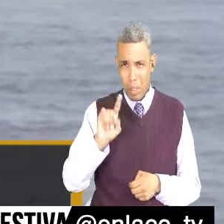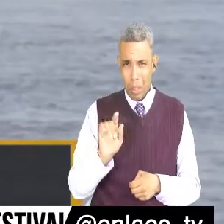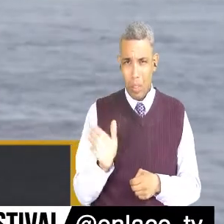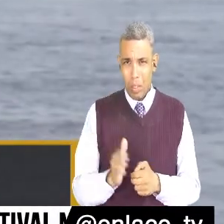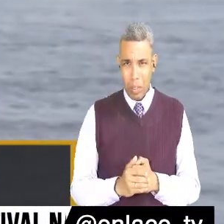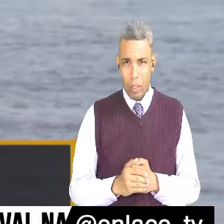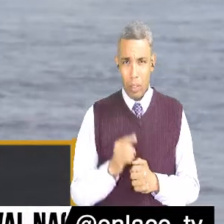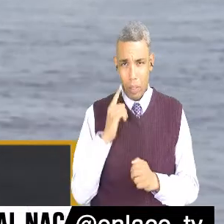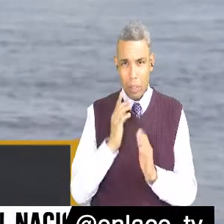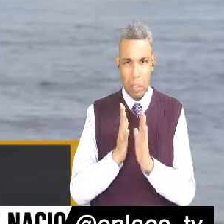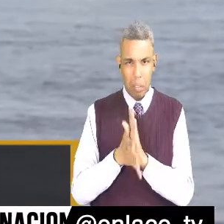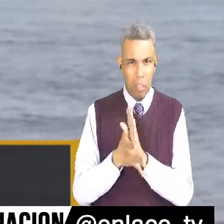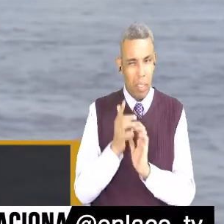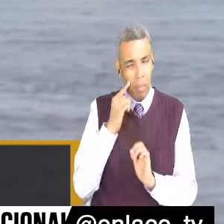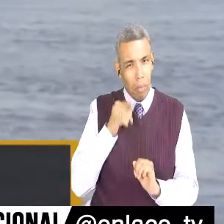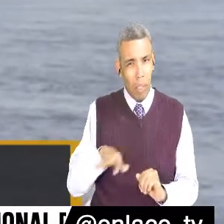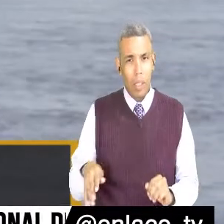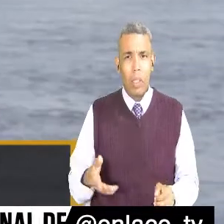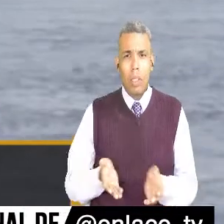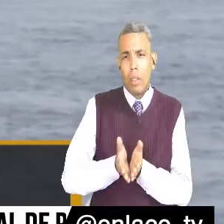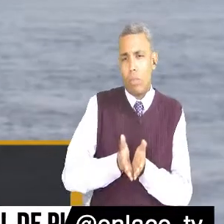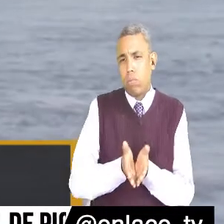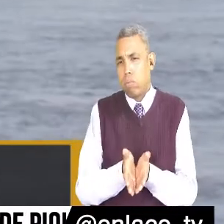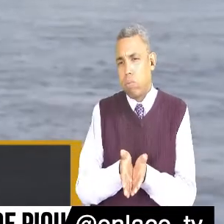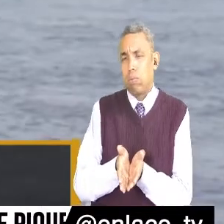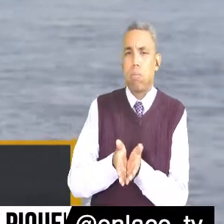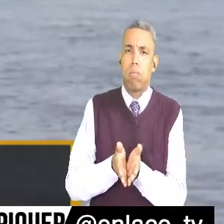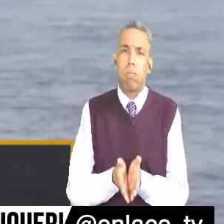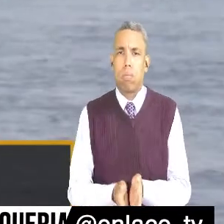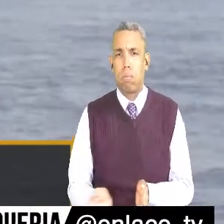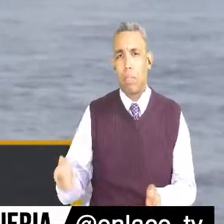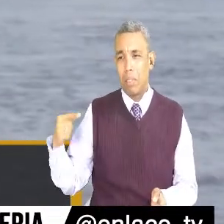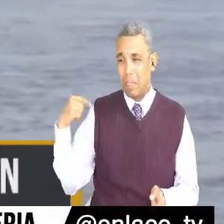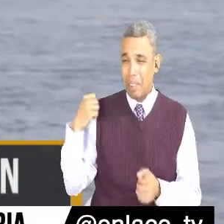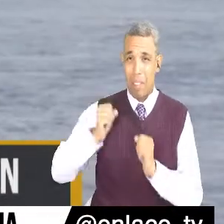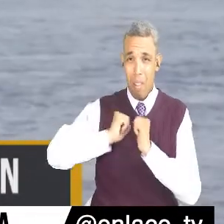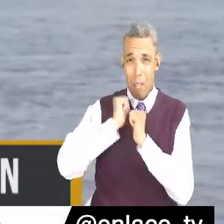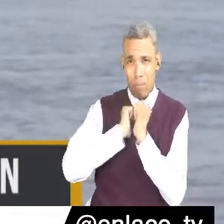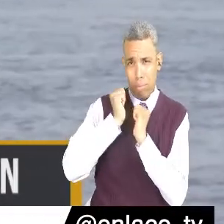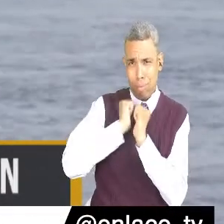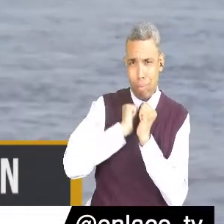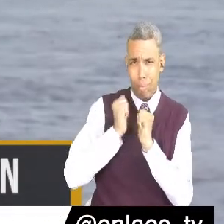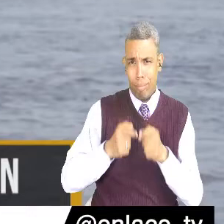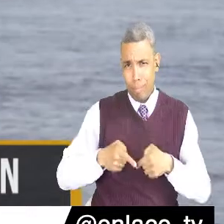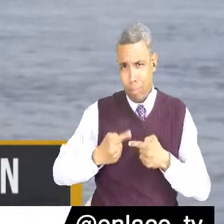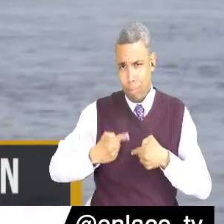como que se la apagó y en una de esas mi hermano